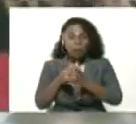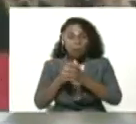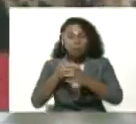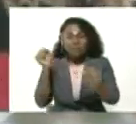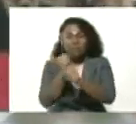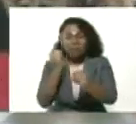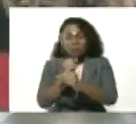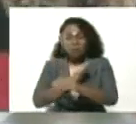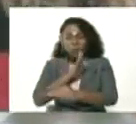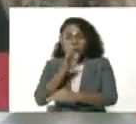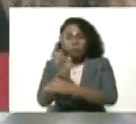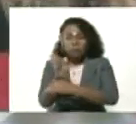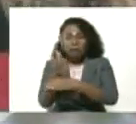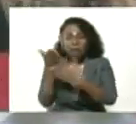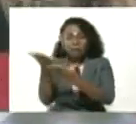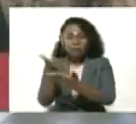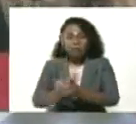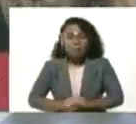estado allí.